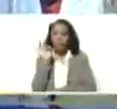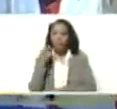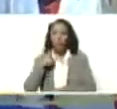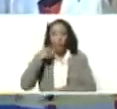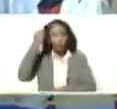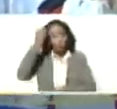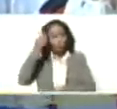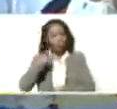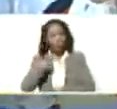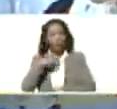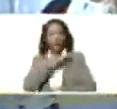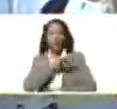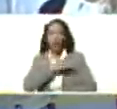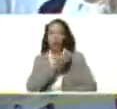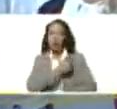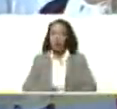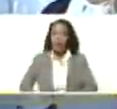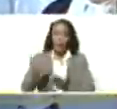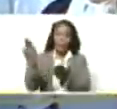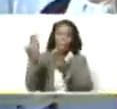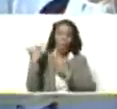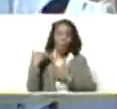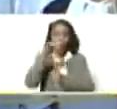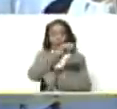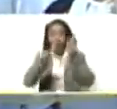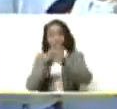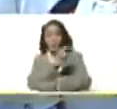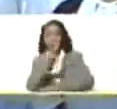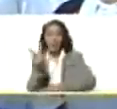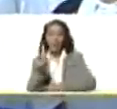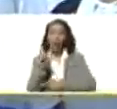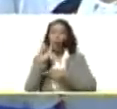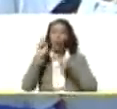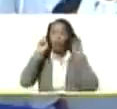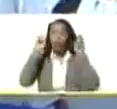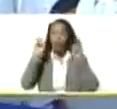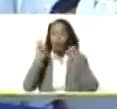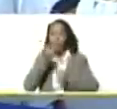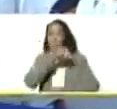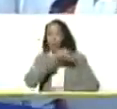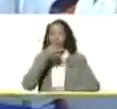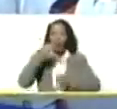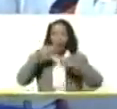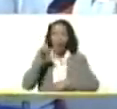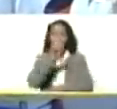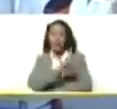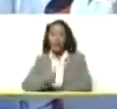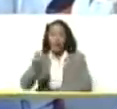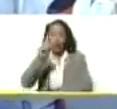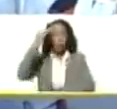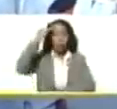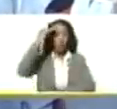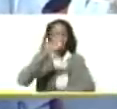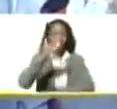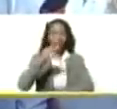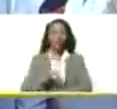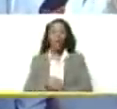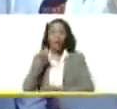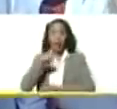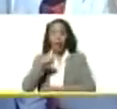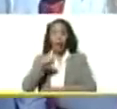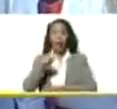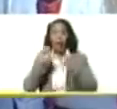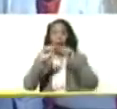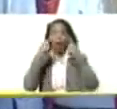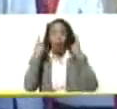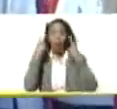señor presidente, con el apoyo suyo, con el apoyo de la vicepresidenta, un espacio maravilloso aquí en el Círculo Militar de Catialamar.